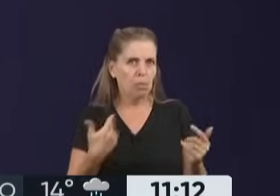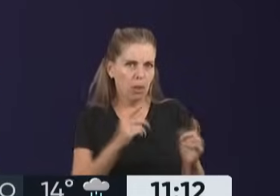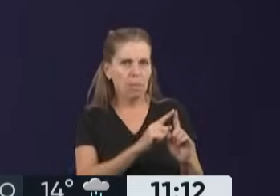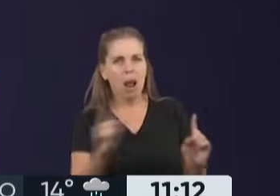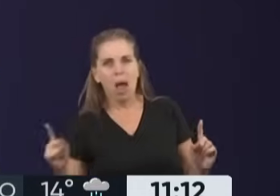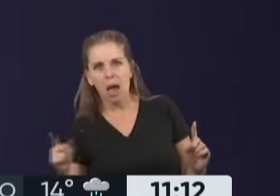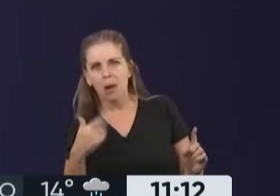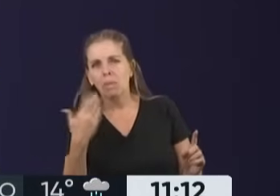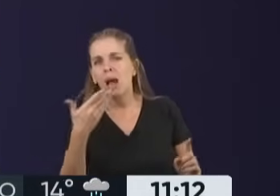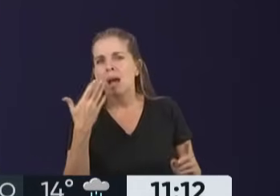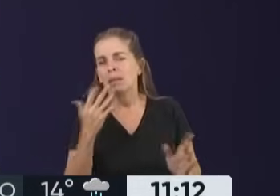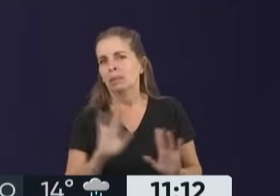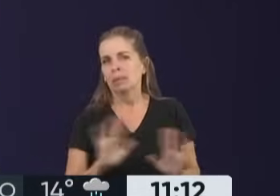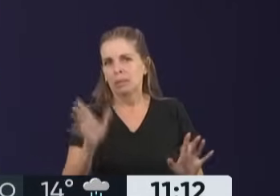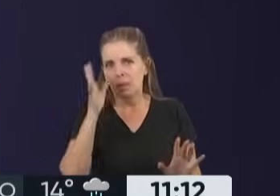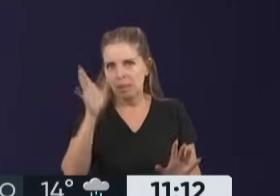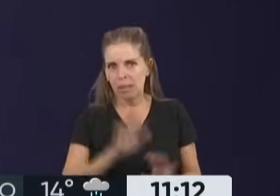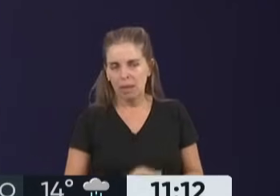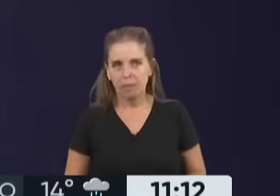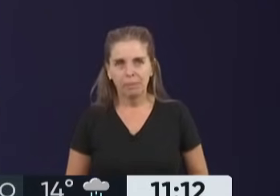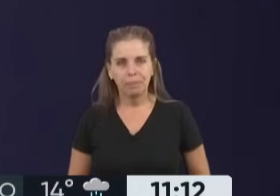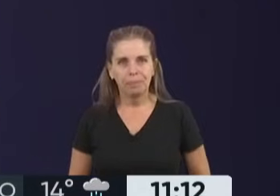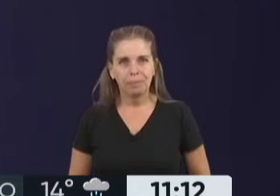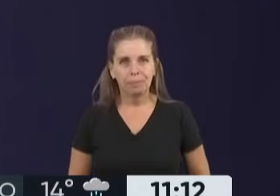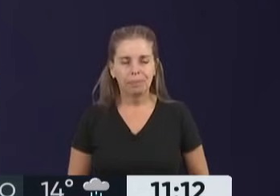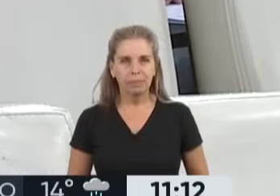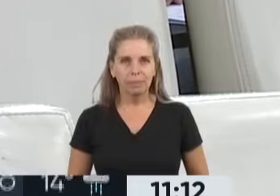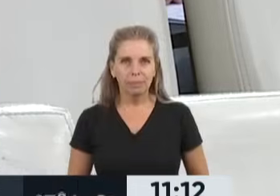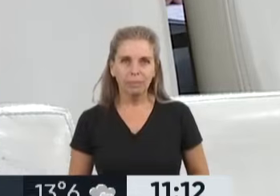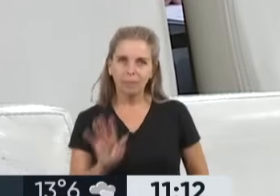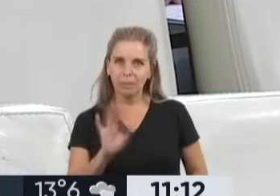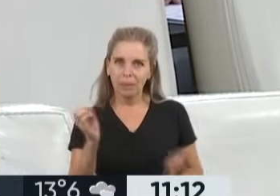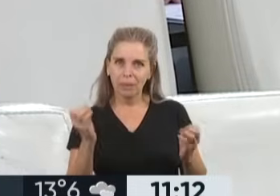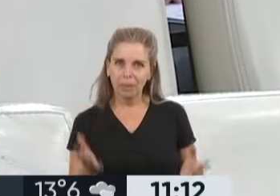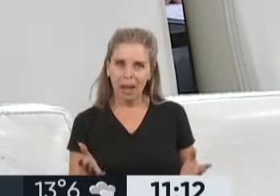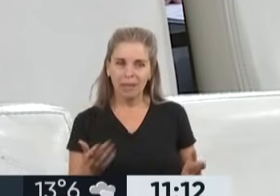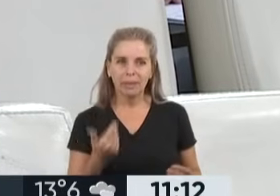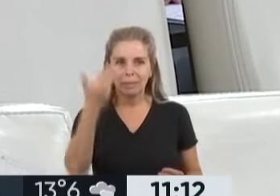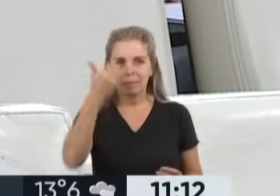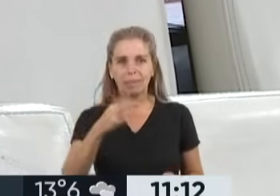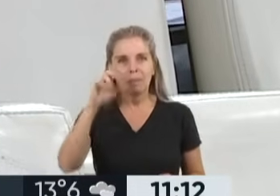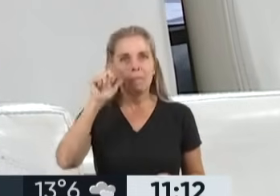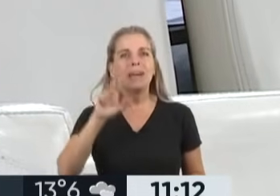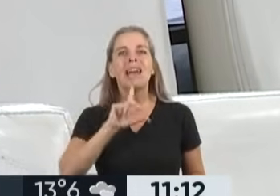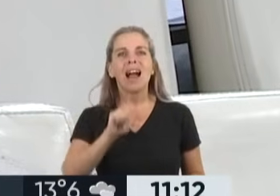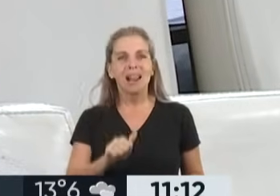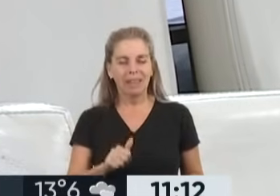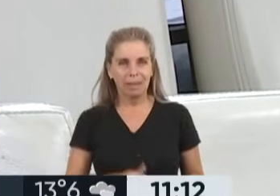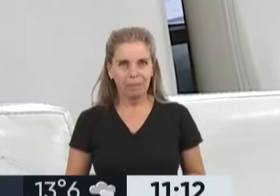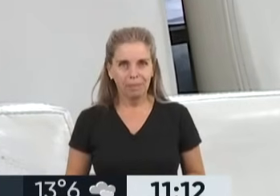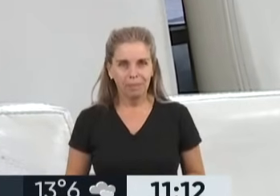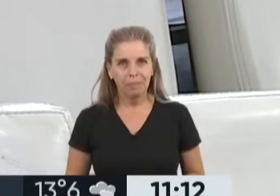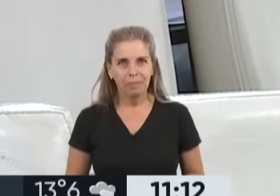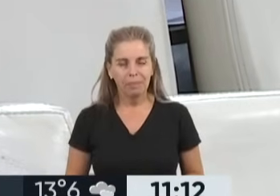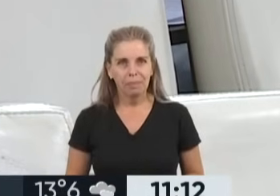más, pero seguiría siendo redundante con lo que ya dije. Hola, ¿qué tal? Juan Pablo Peralta para Concierto Litoral y Fénix Buenos